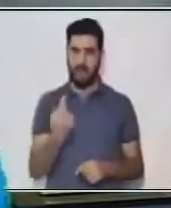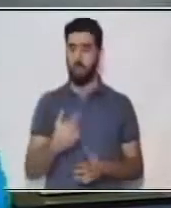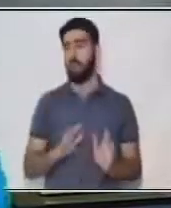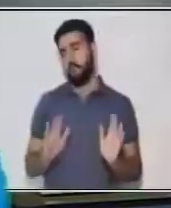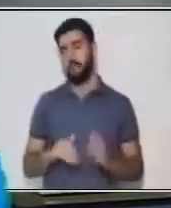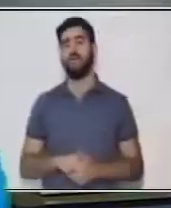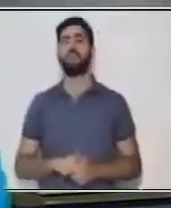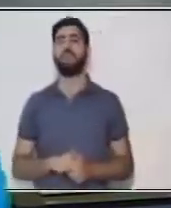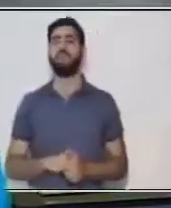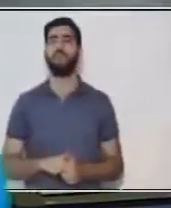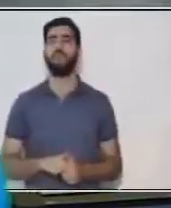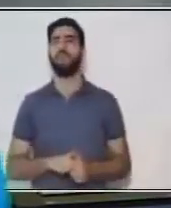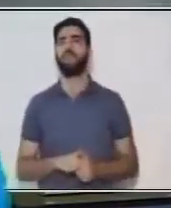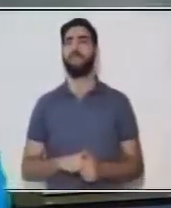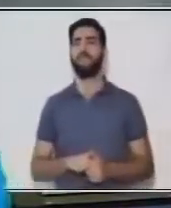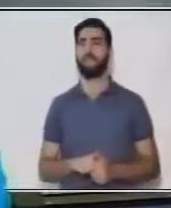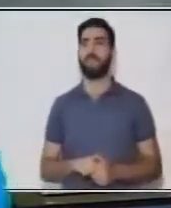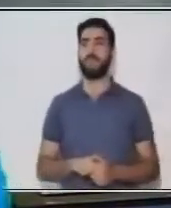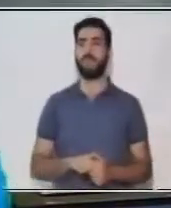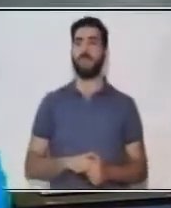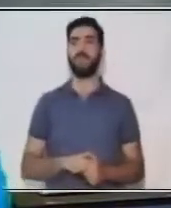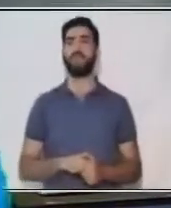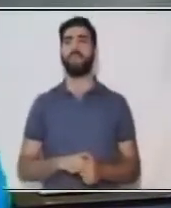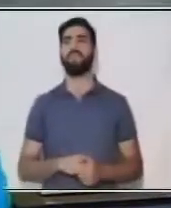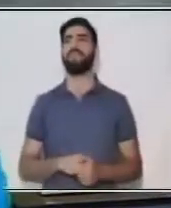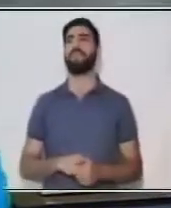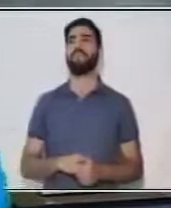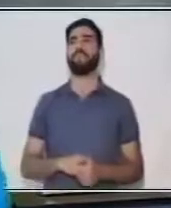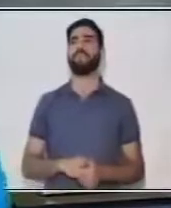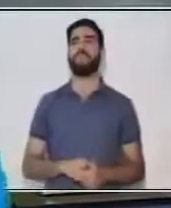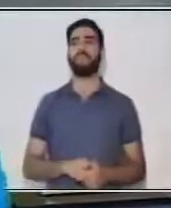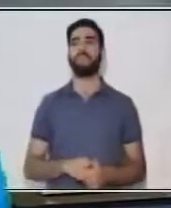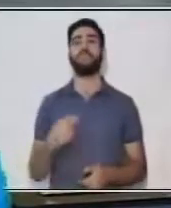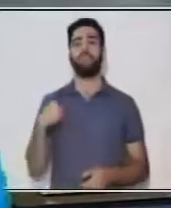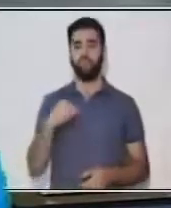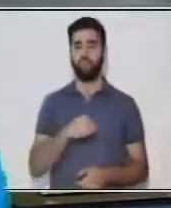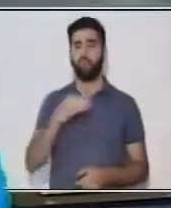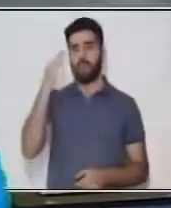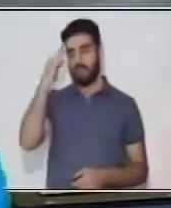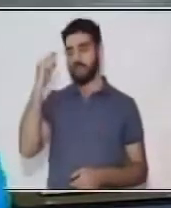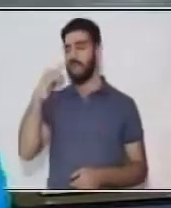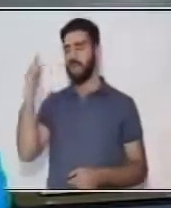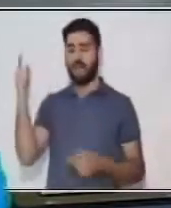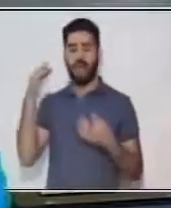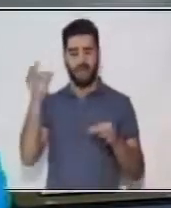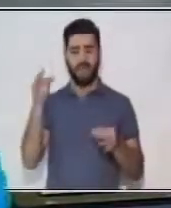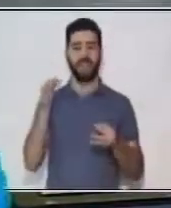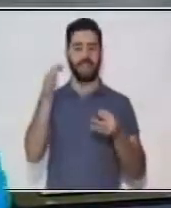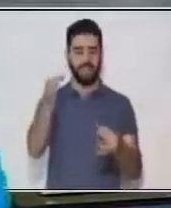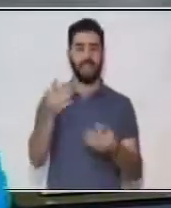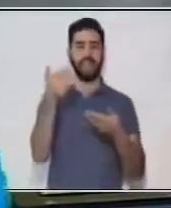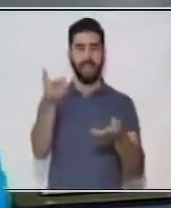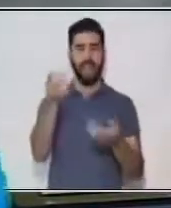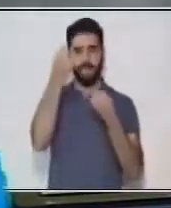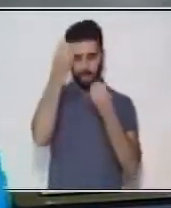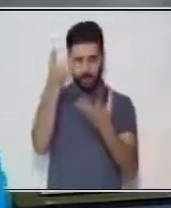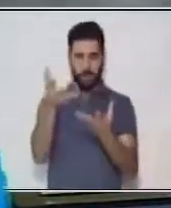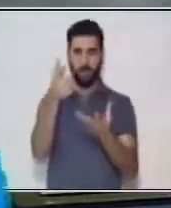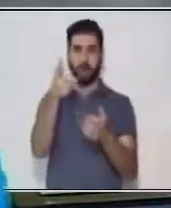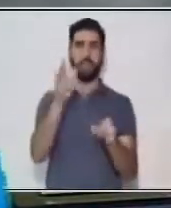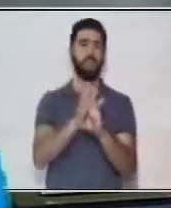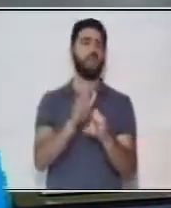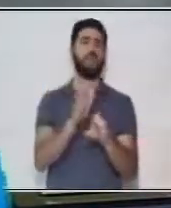texto informativo y como ya sabemos, los textos informativos son los que nos dan información. Tenemos los periódicos, los libros de